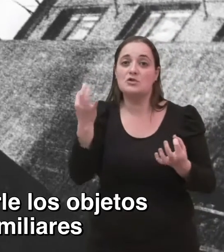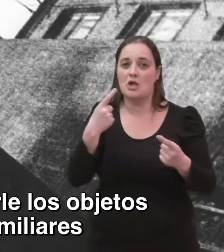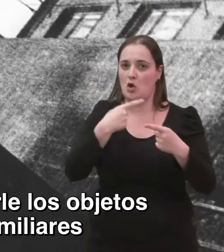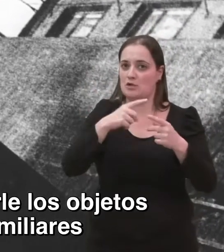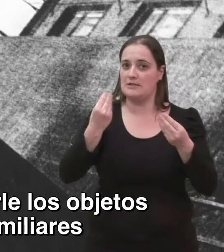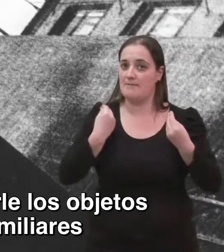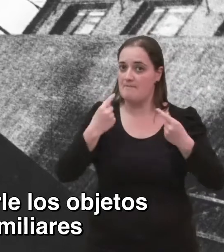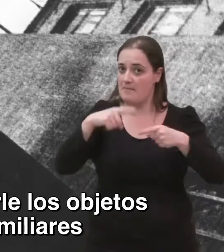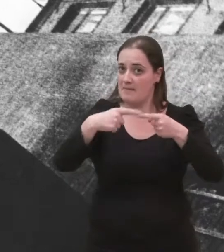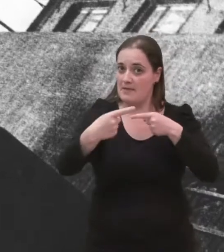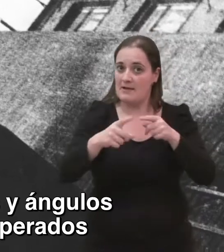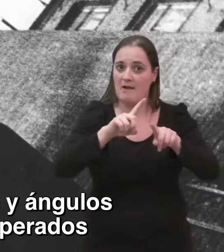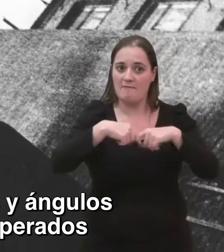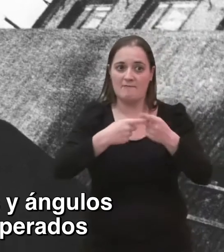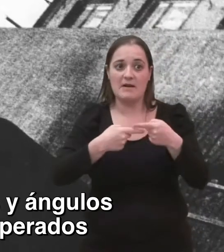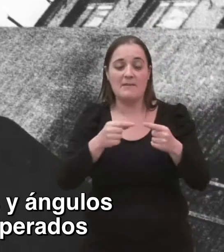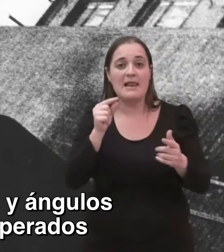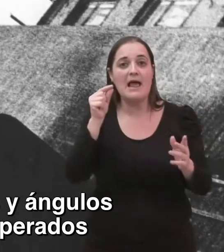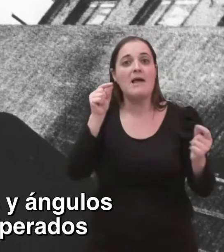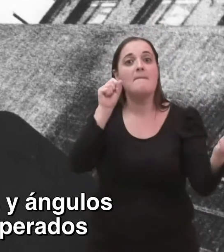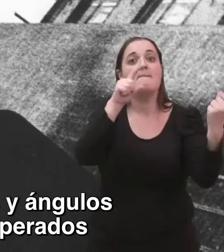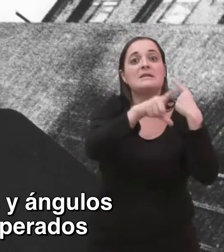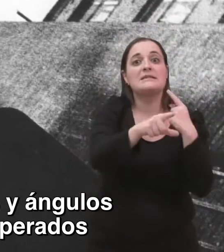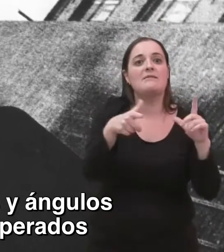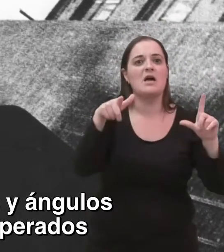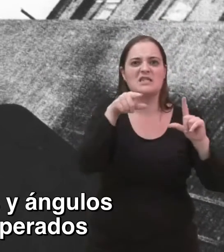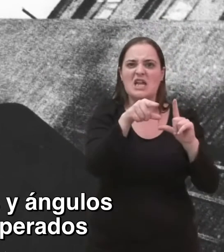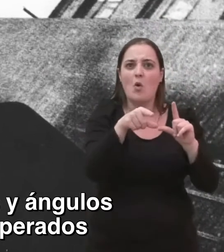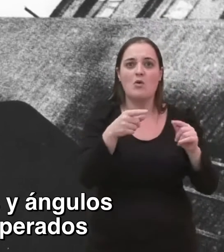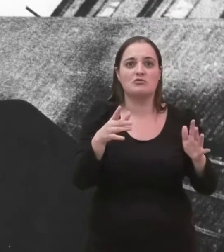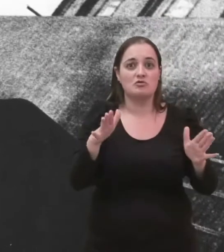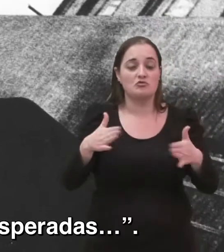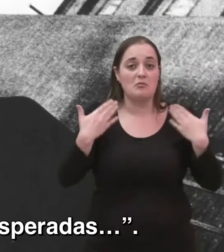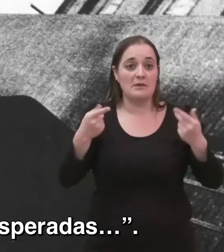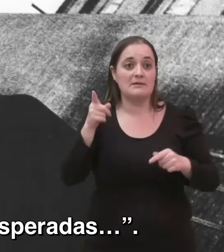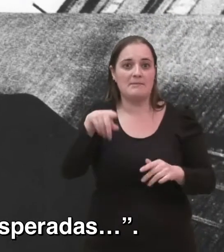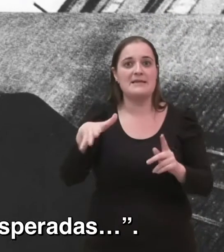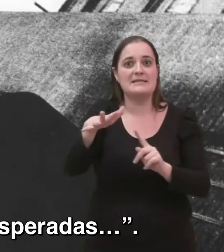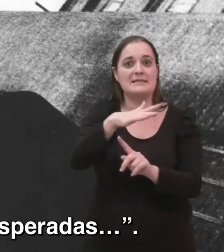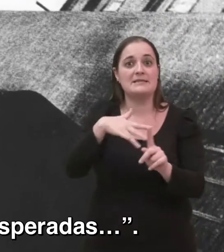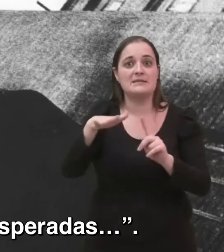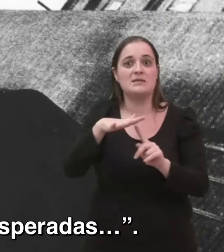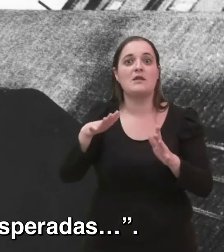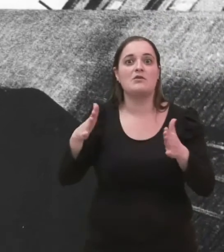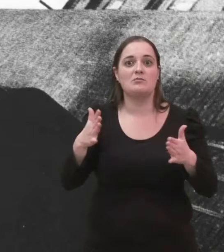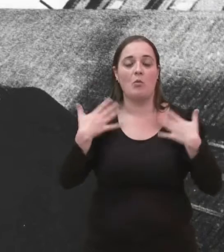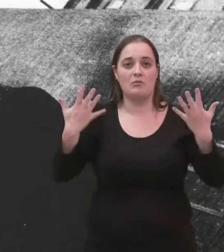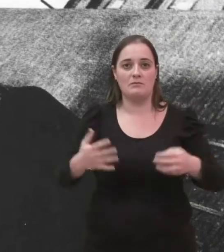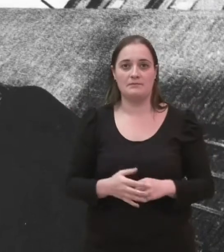objetos cotidianos y familiares bajo perspectivas y ángulos totalmente inesperados y en situaciones inesperadas.